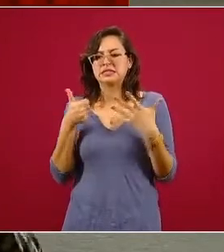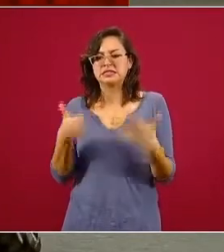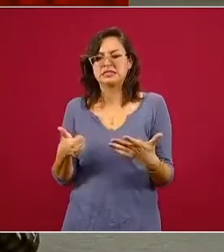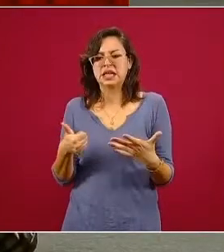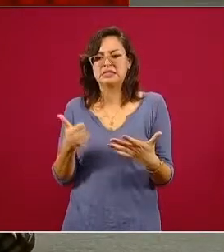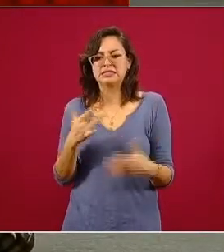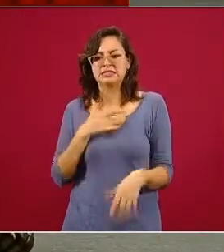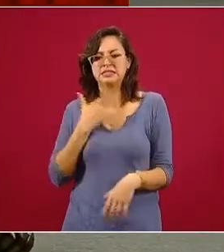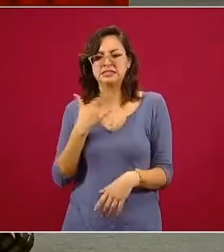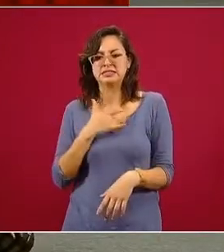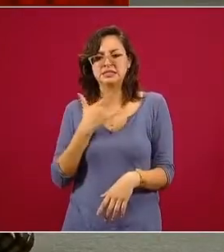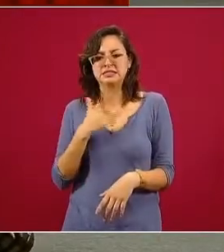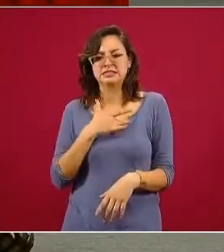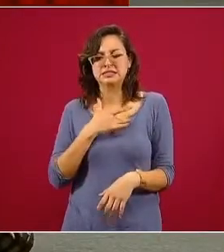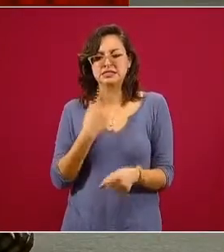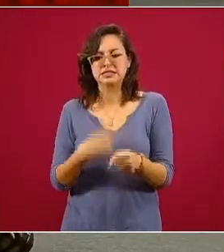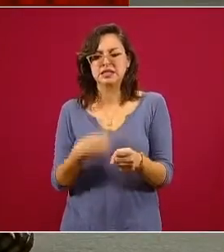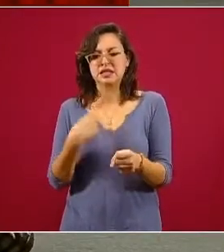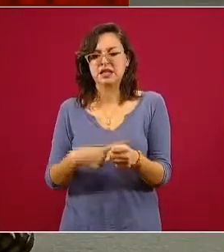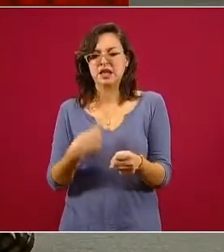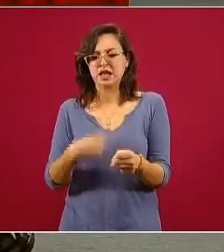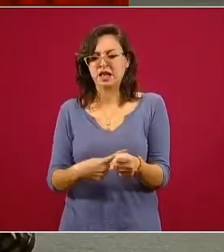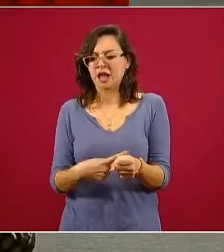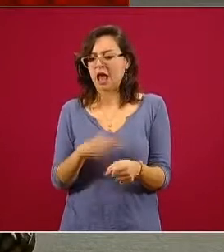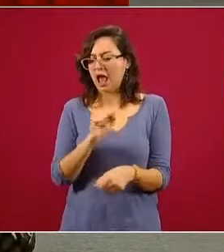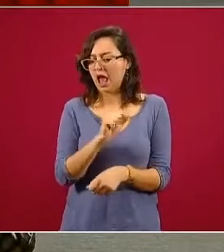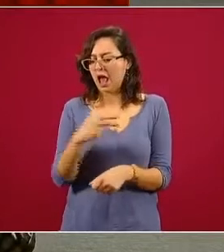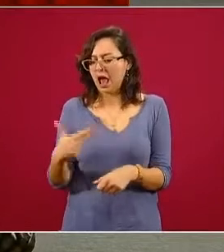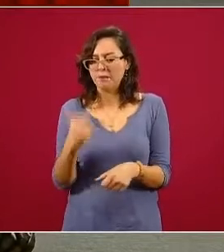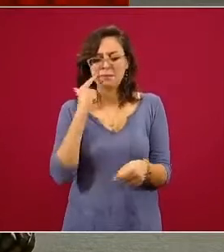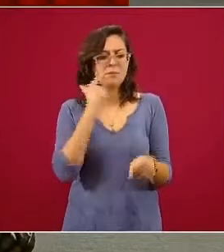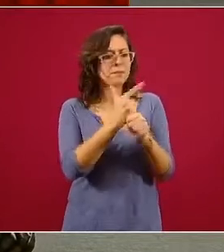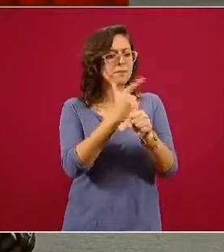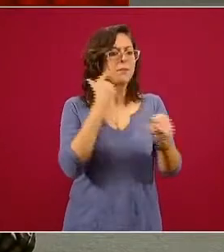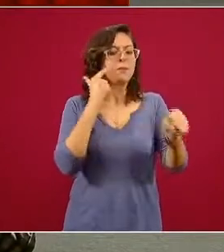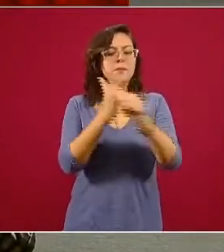enfermedad, ¿no? Ubicando a través de una aplicación de rastreo de enfermedad,